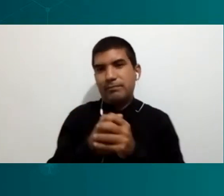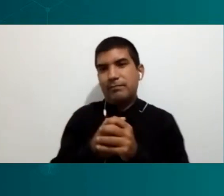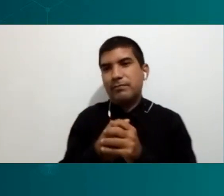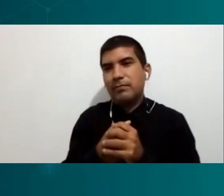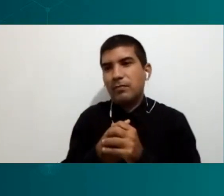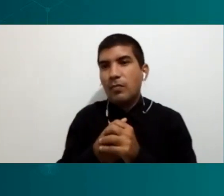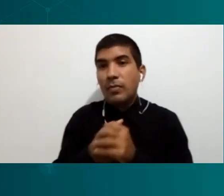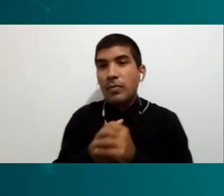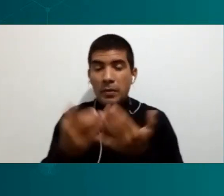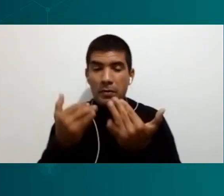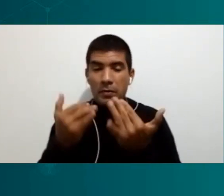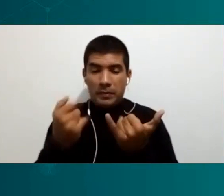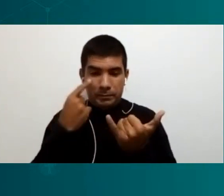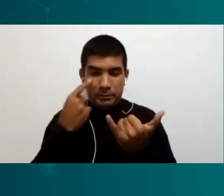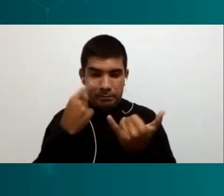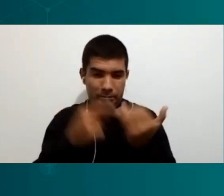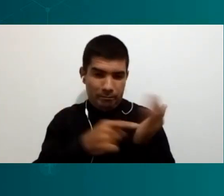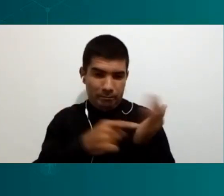pantalla.